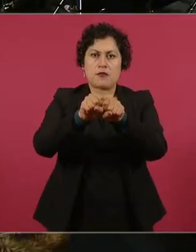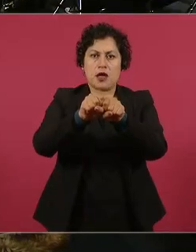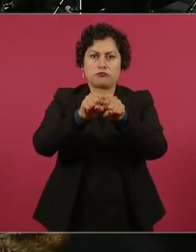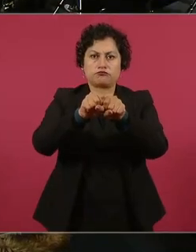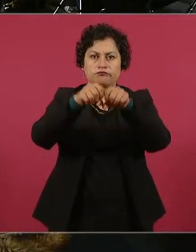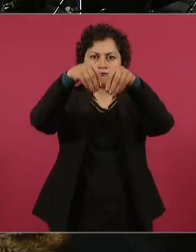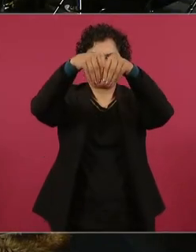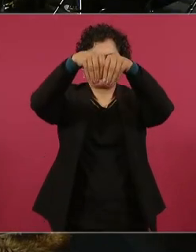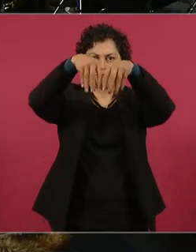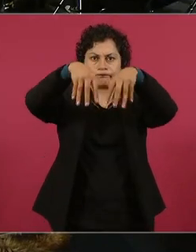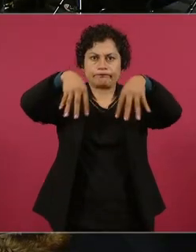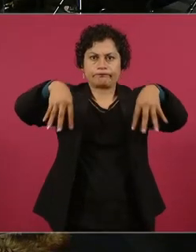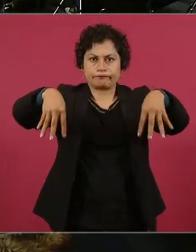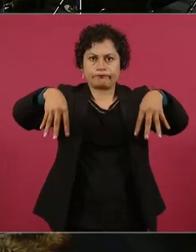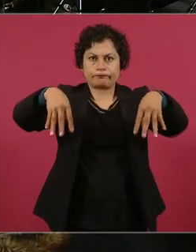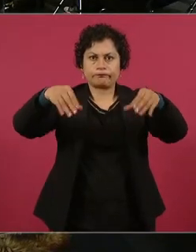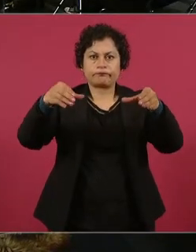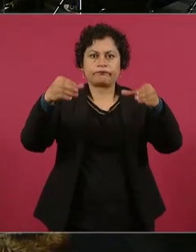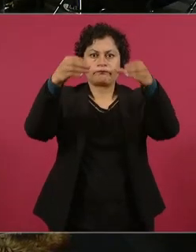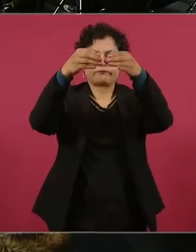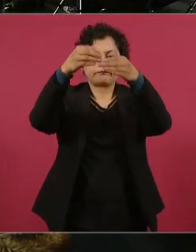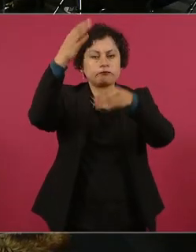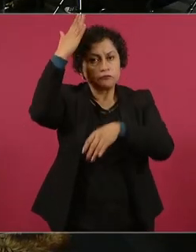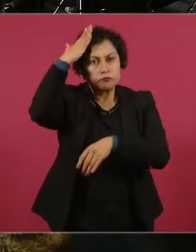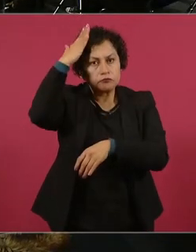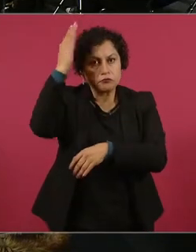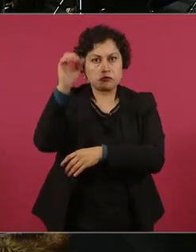La Suprema Corte de Justicia,